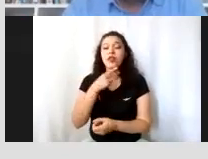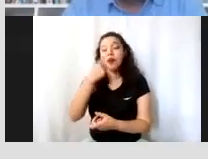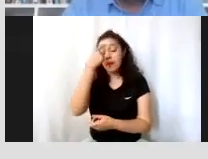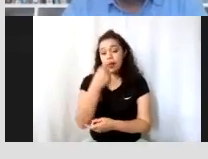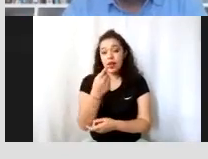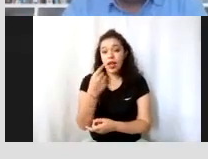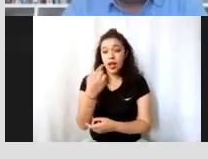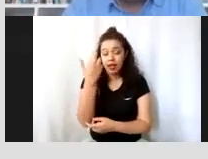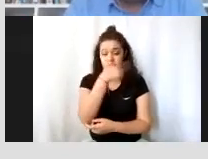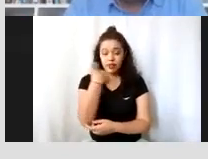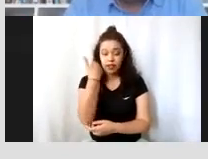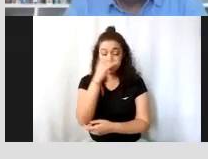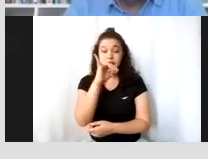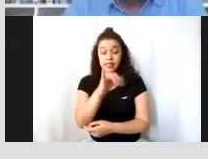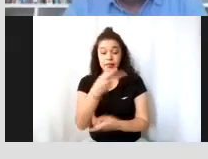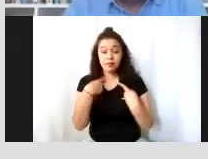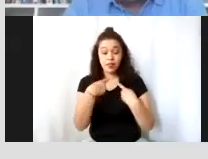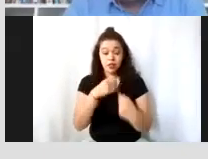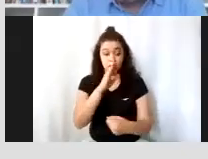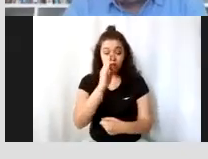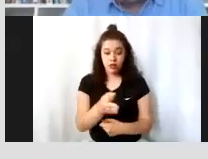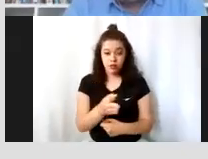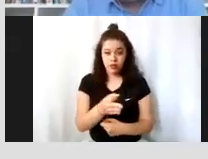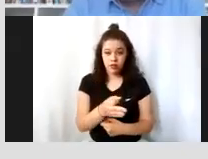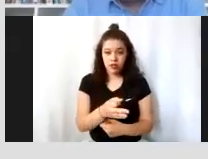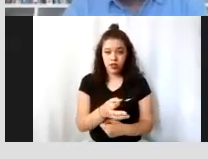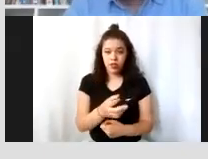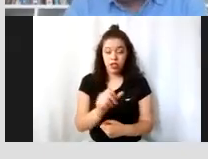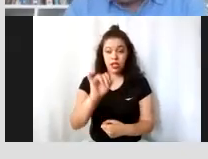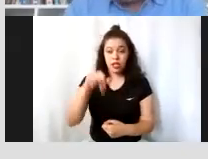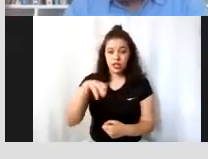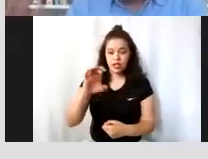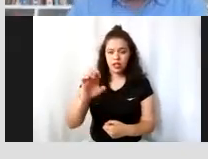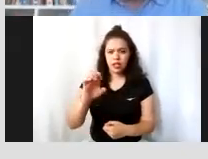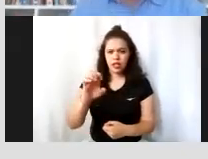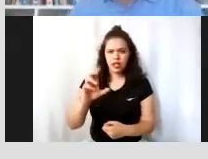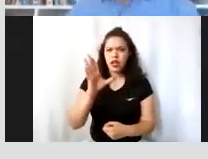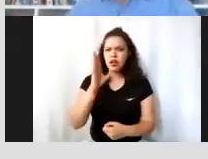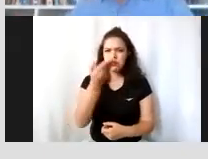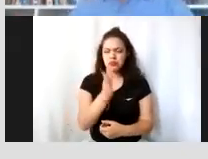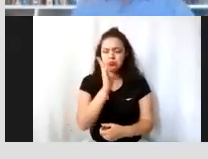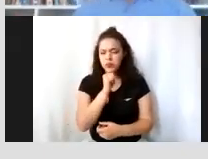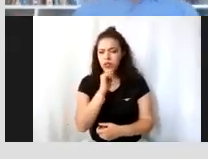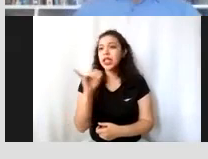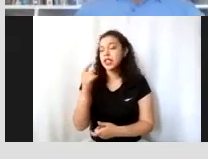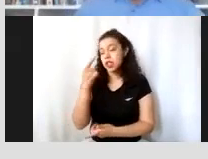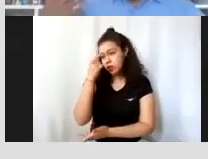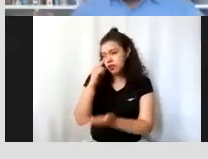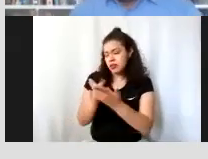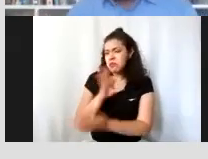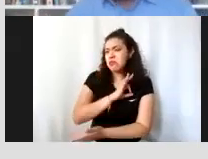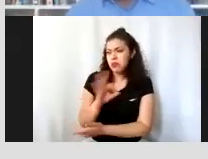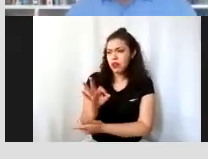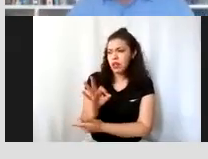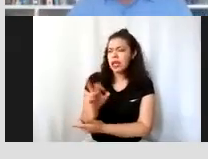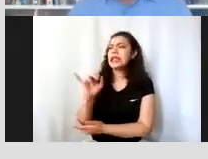que es realmente la persona autorizada para recogerlo. ¿No podemos pedir INE? Sí, si ustedes consideran que pueden pedirlo,